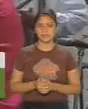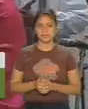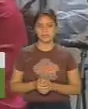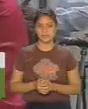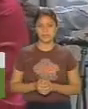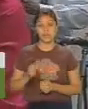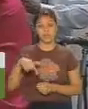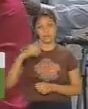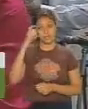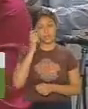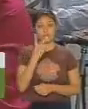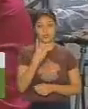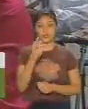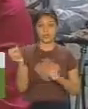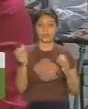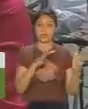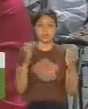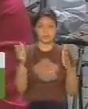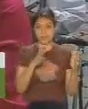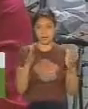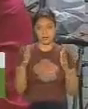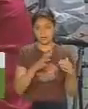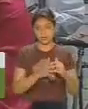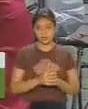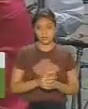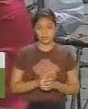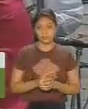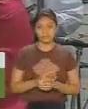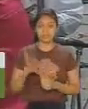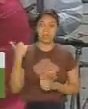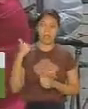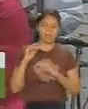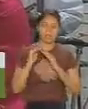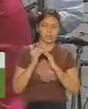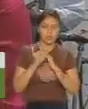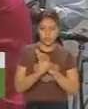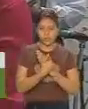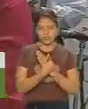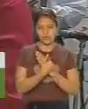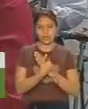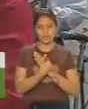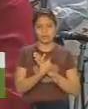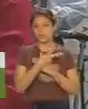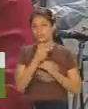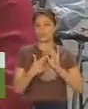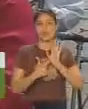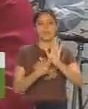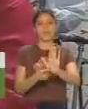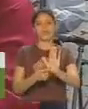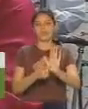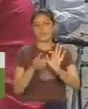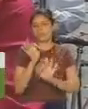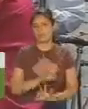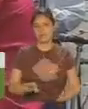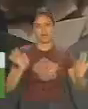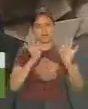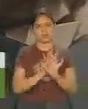Esta fecha, 2 de marzo, había sido ocultada. No había sido